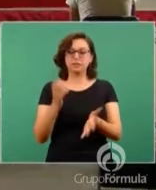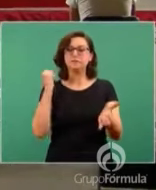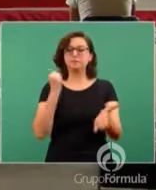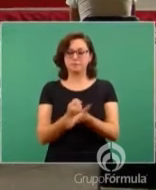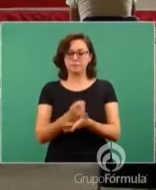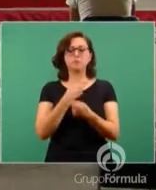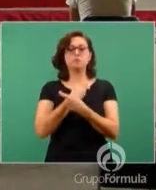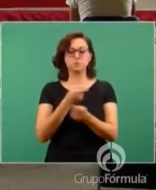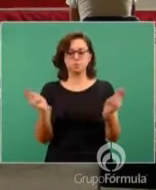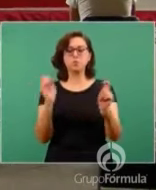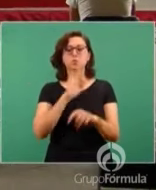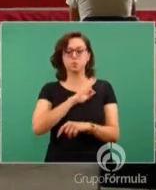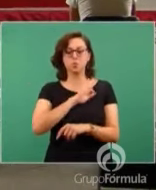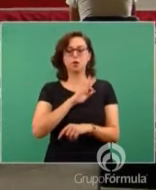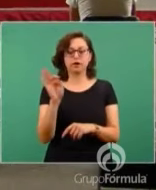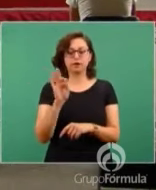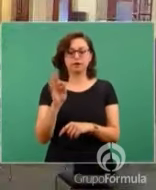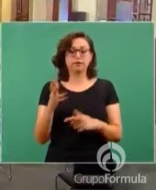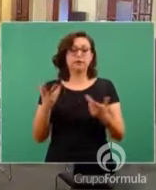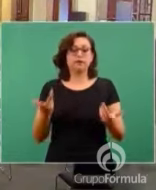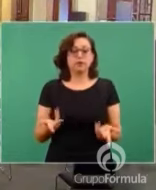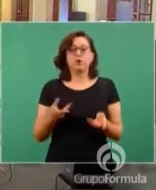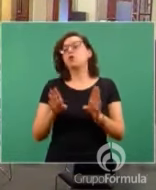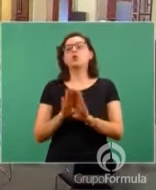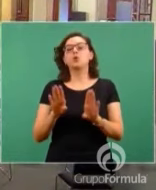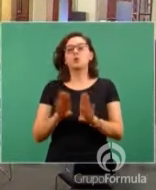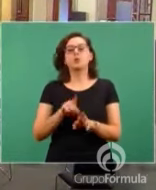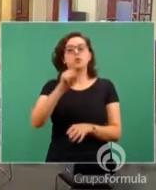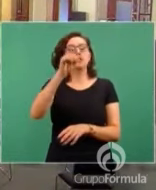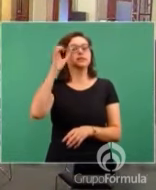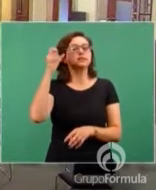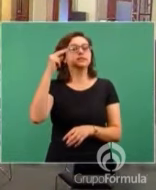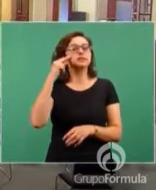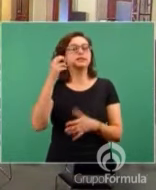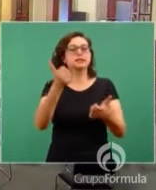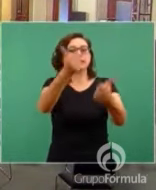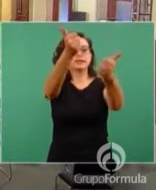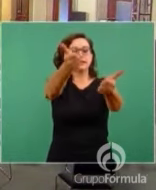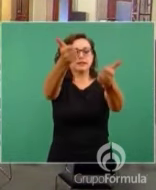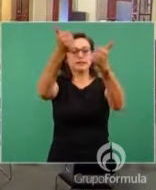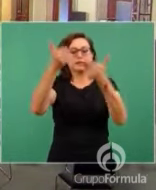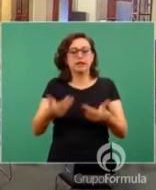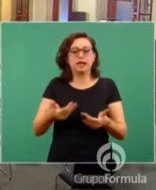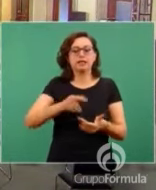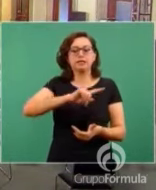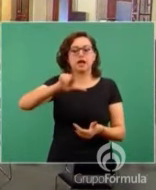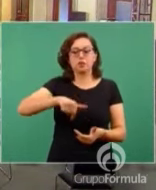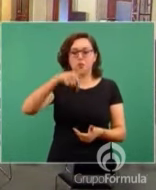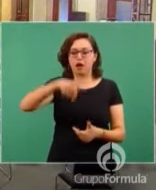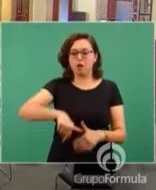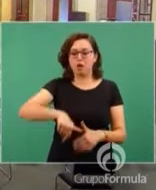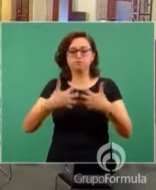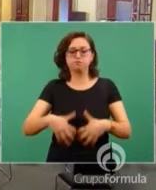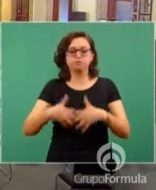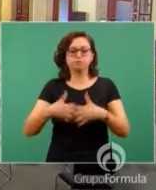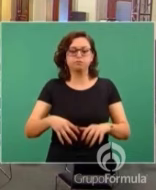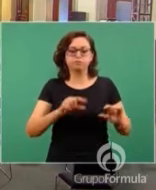los acumulados en la defunción durante la epidemia, pues mejor que nos veíamos